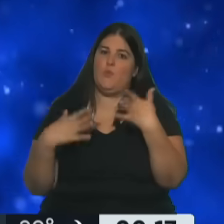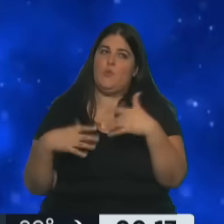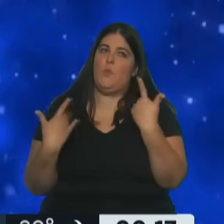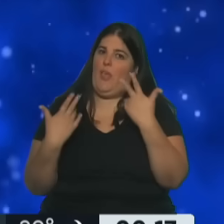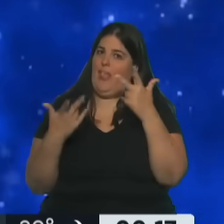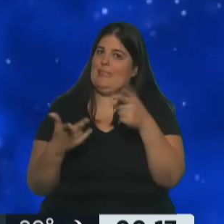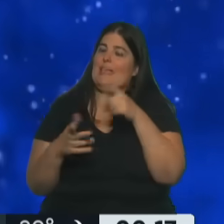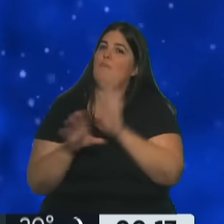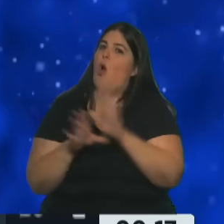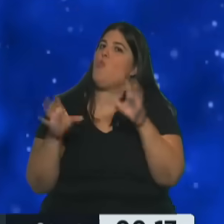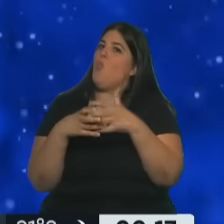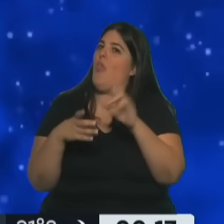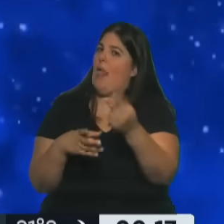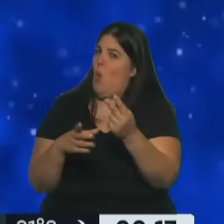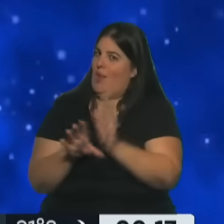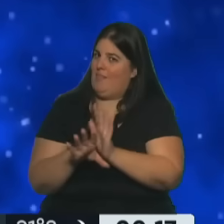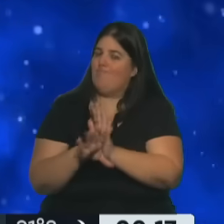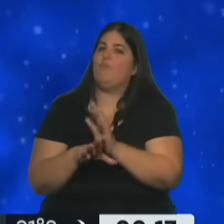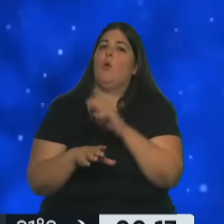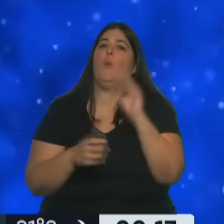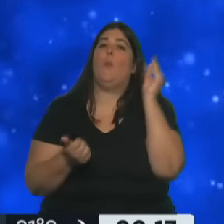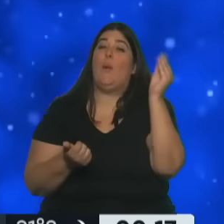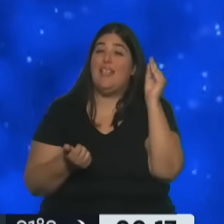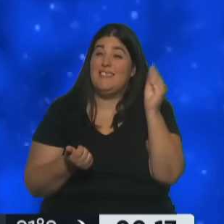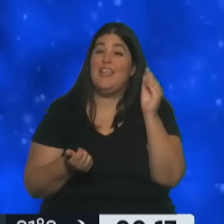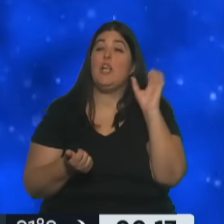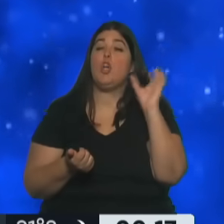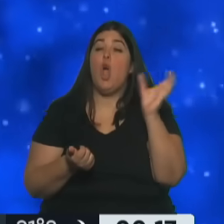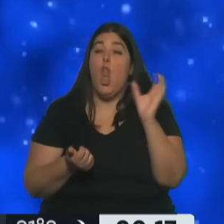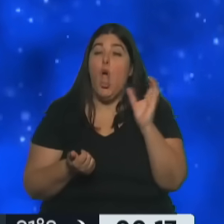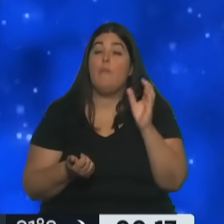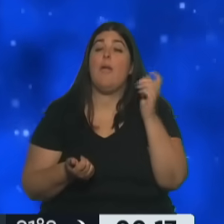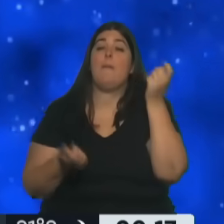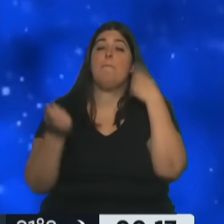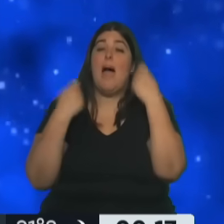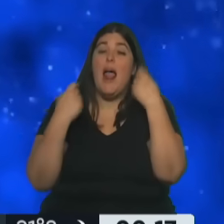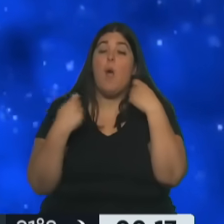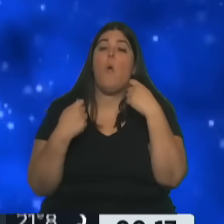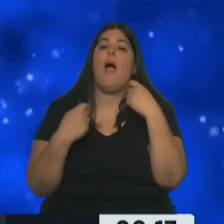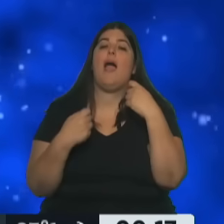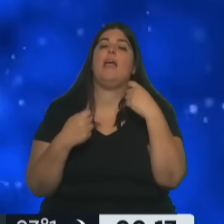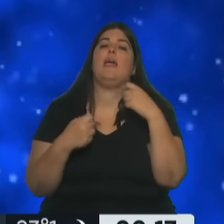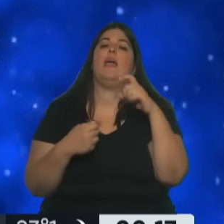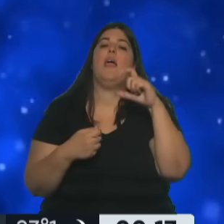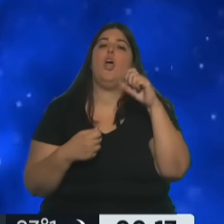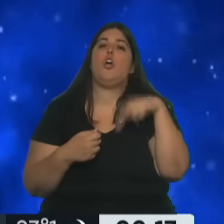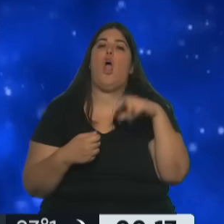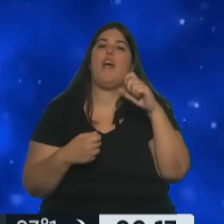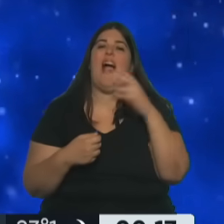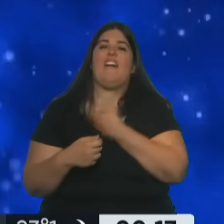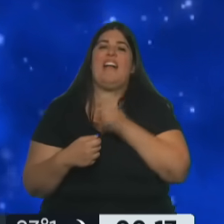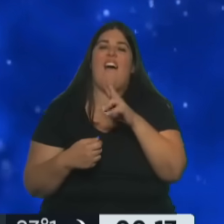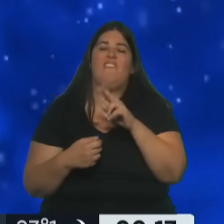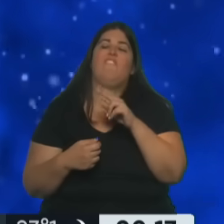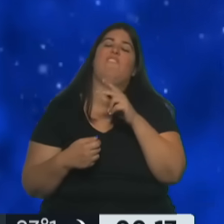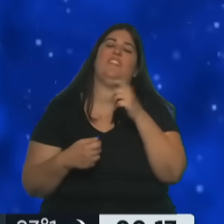el de la muerte. Brasil, Colombia, Paraguay y CONCACAF 6, que saldrá del ganador entre